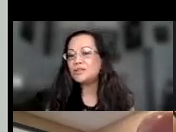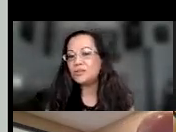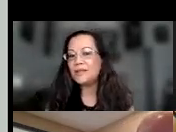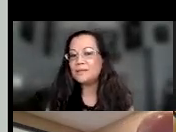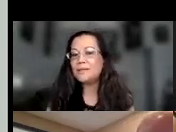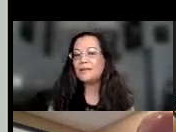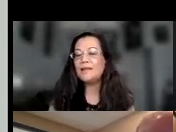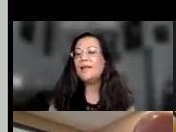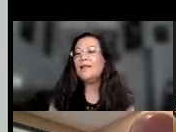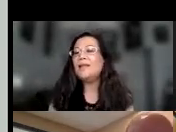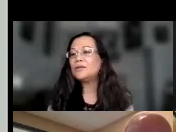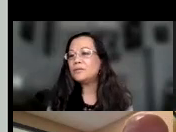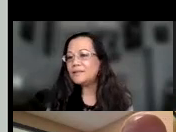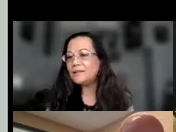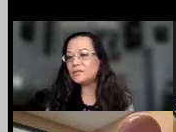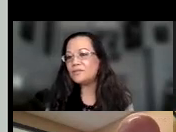fue